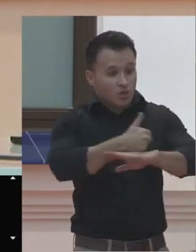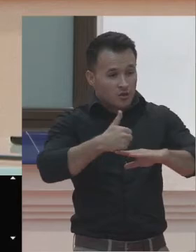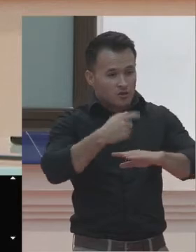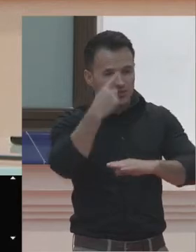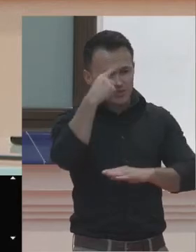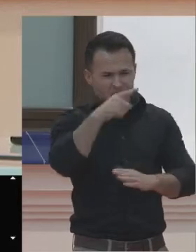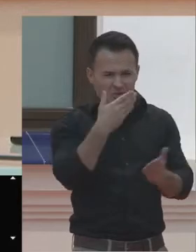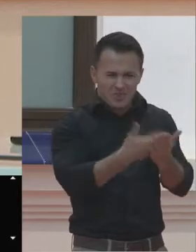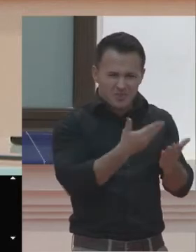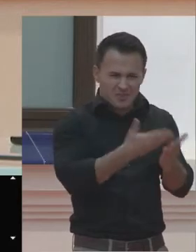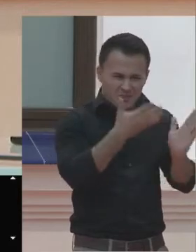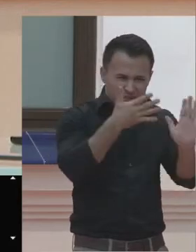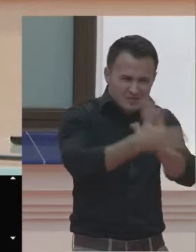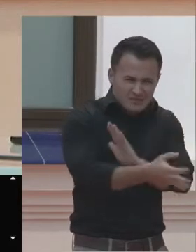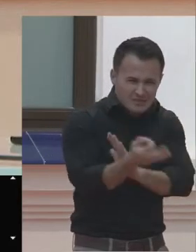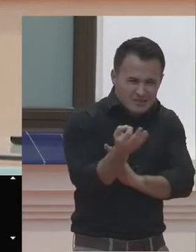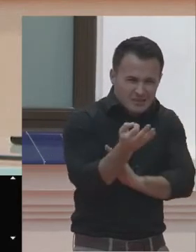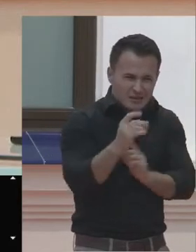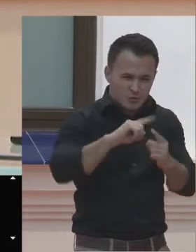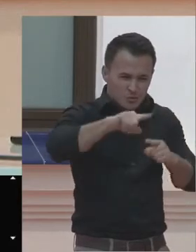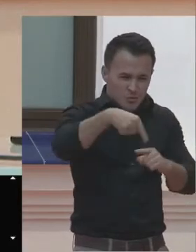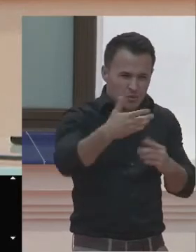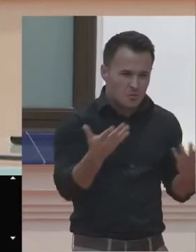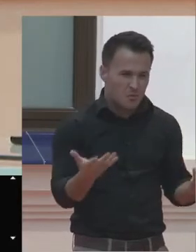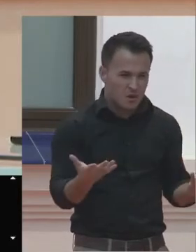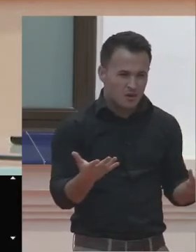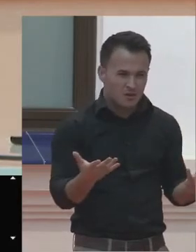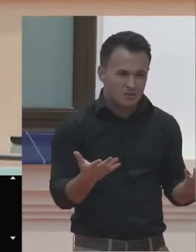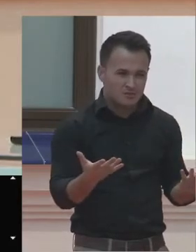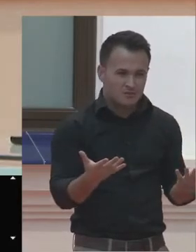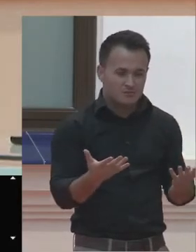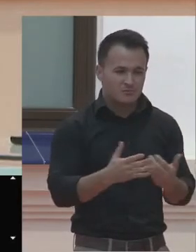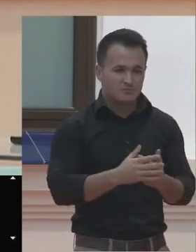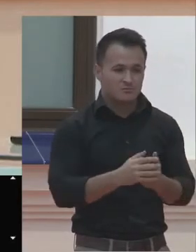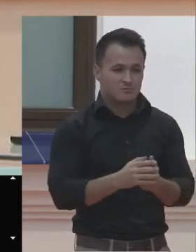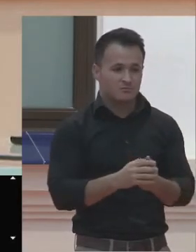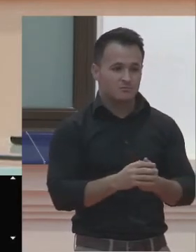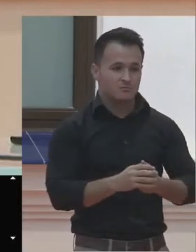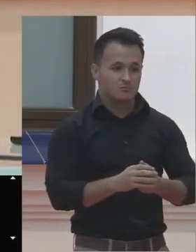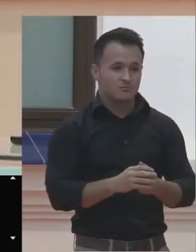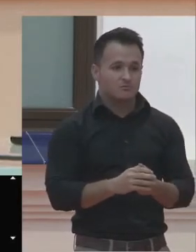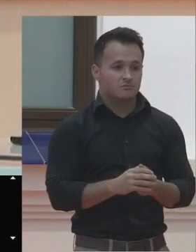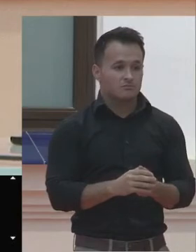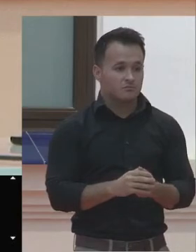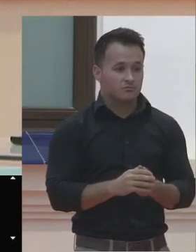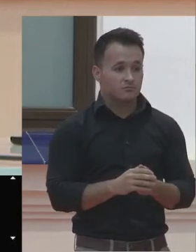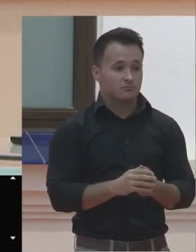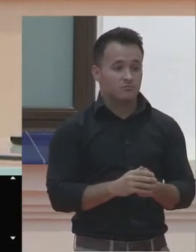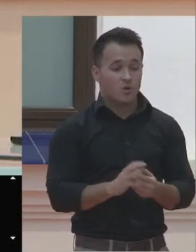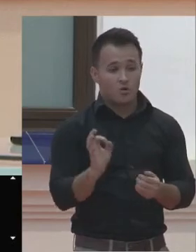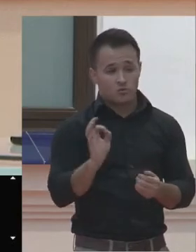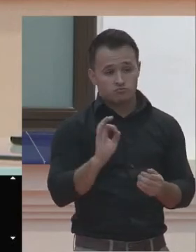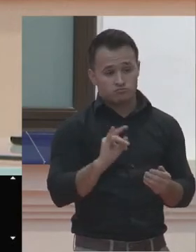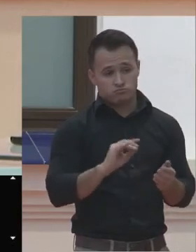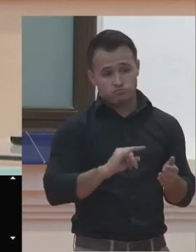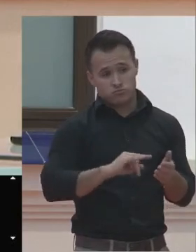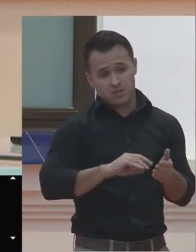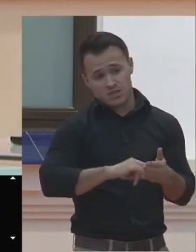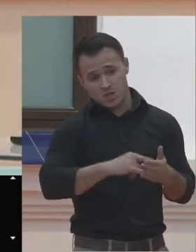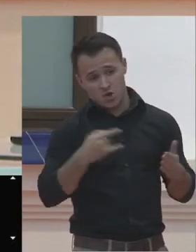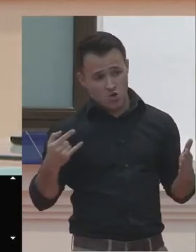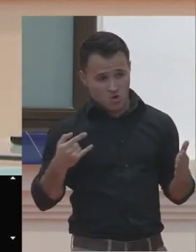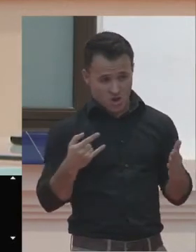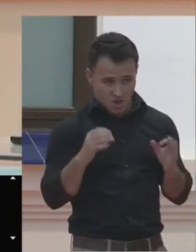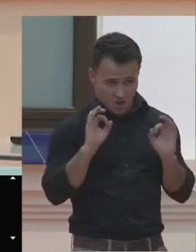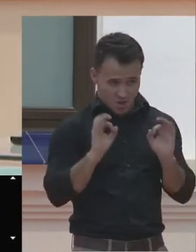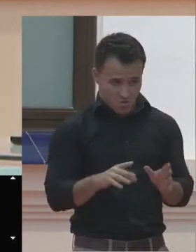una certificación. Volvemos al símil exactamente igual que con las leyes o con la tecnología. El ciudadano sabe qué es